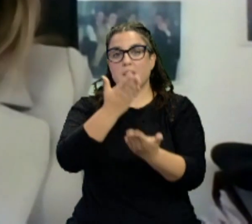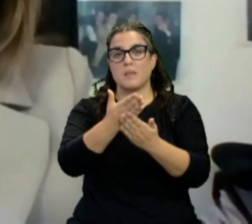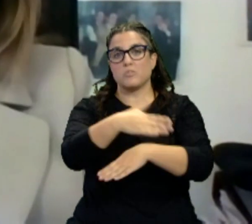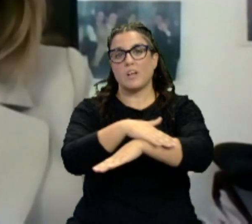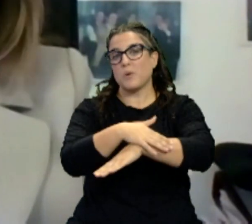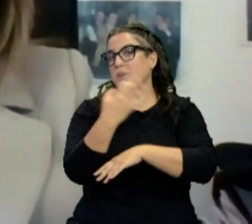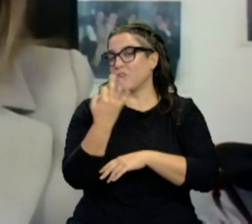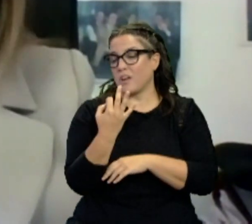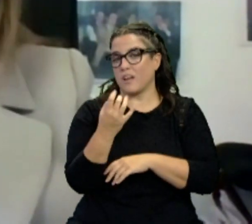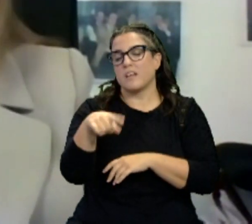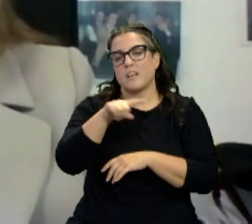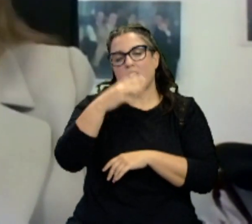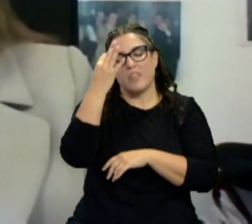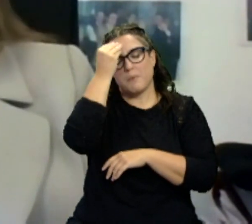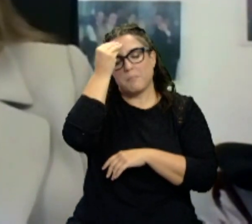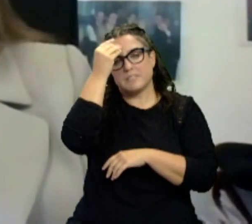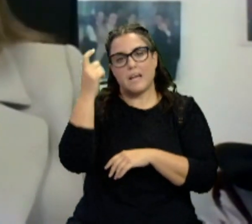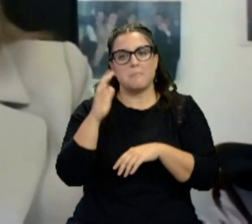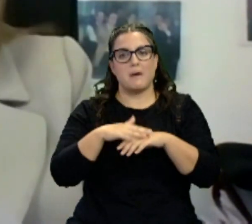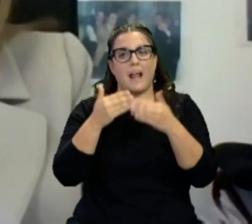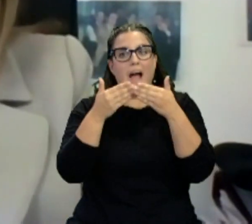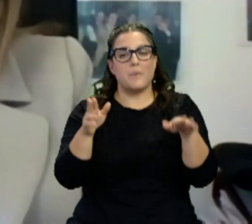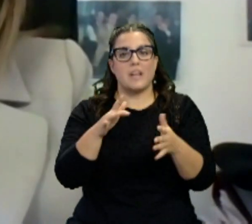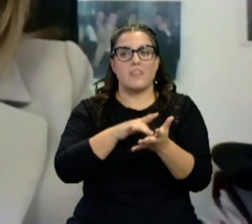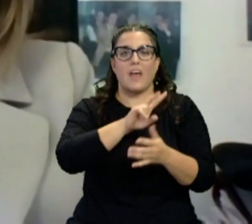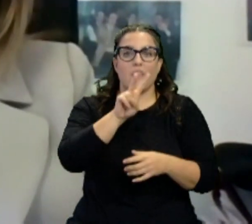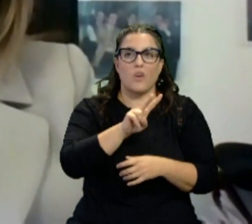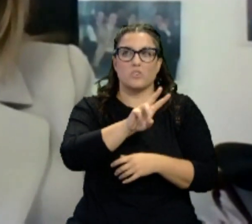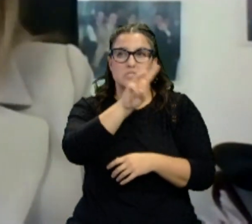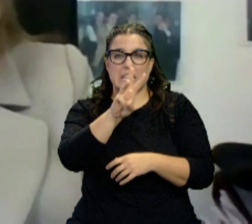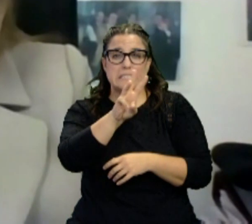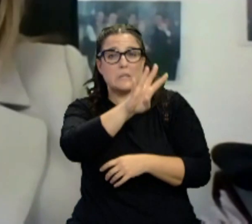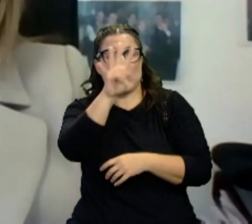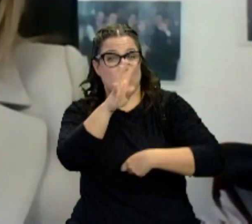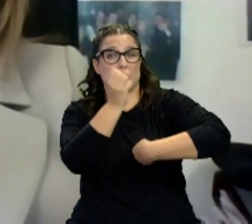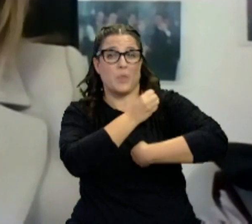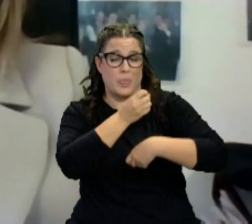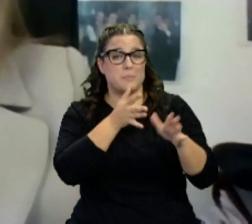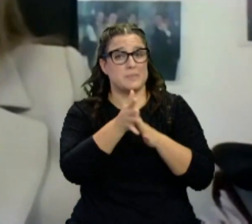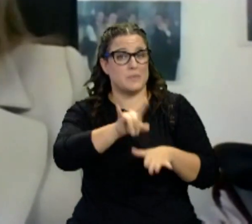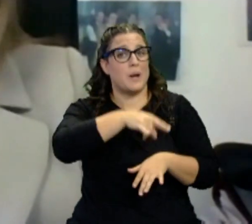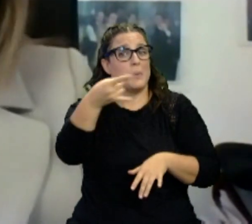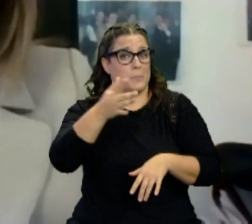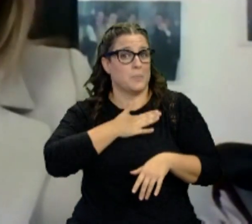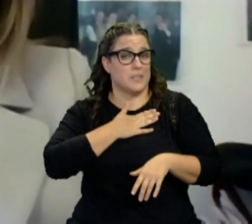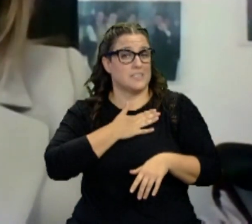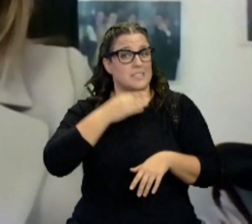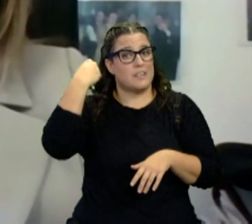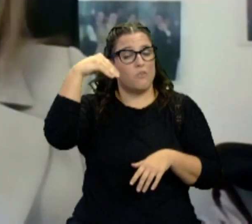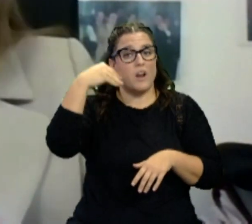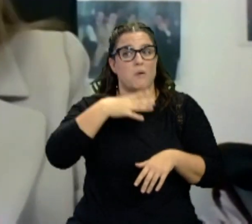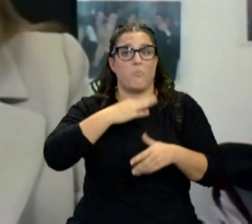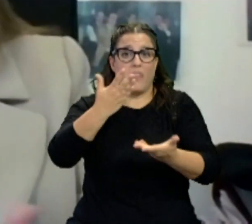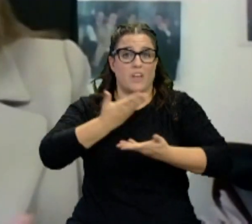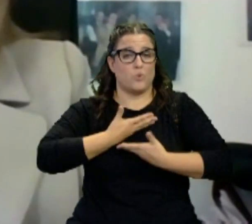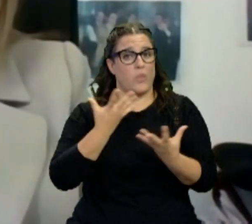piense en la posibilidad de poder abrir el día 2, 3, 4 de diciembre, que estos días del puente foral pueden ayudar muchísimo al sector,